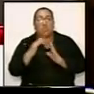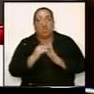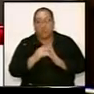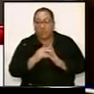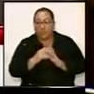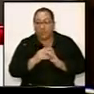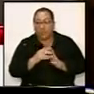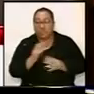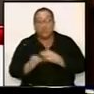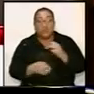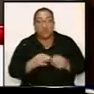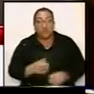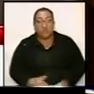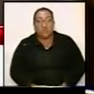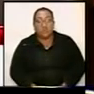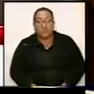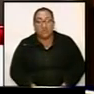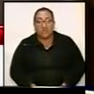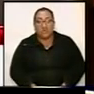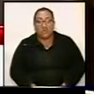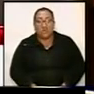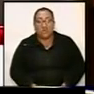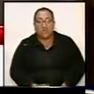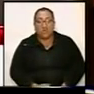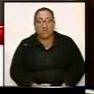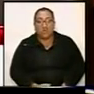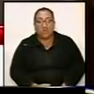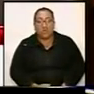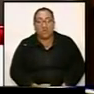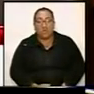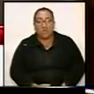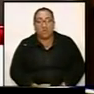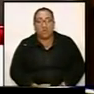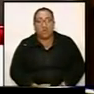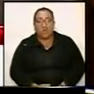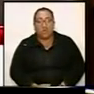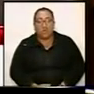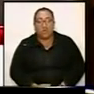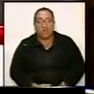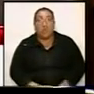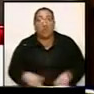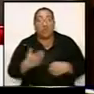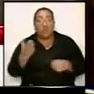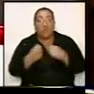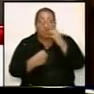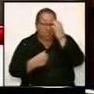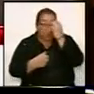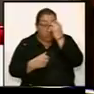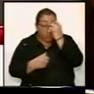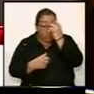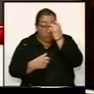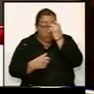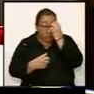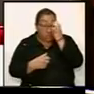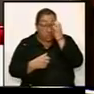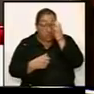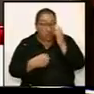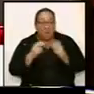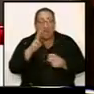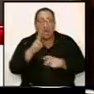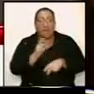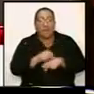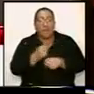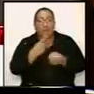y destacando que se pudo vacunar, se pudo enfrentar temas de infecciones respiratorias, suplementos de